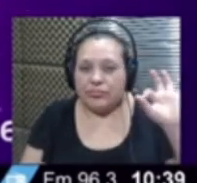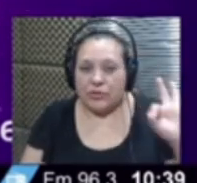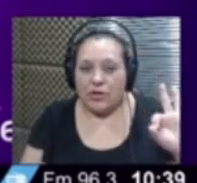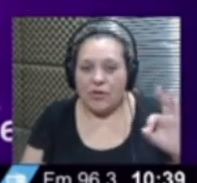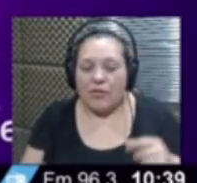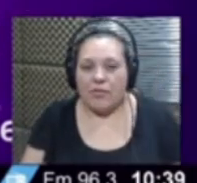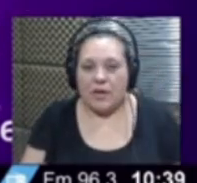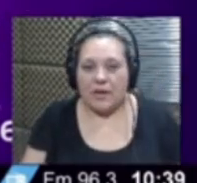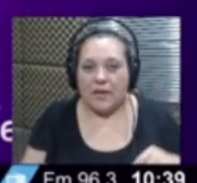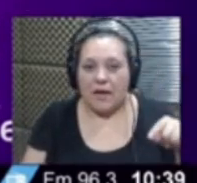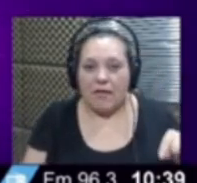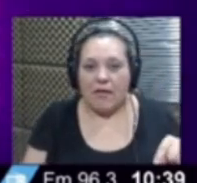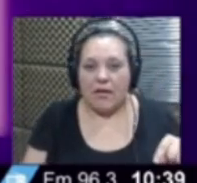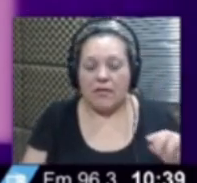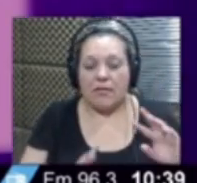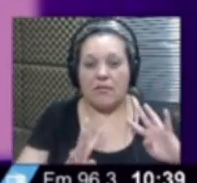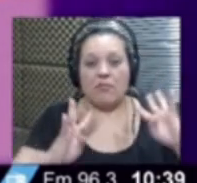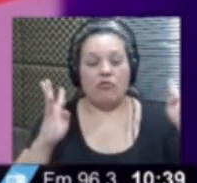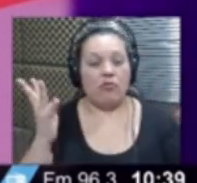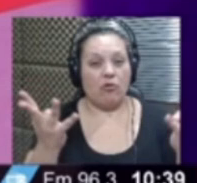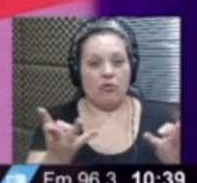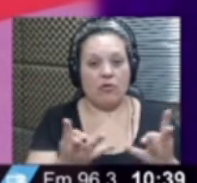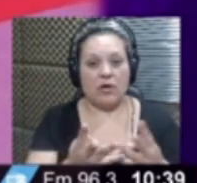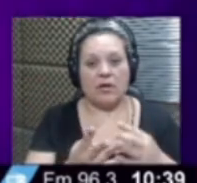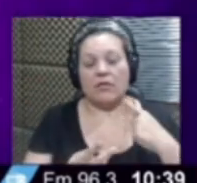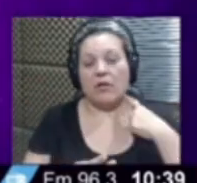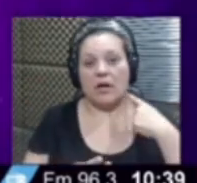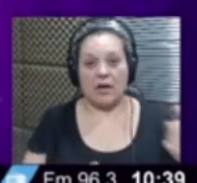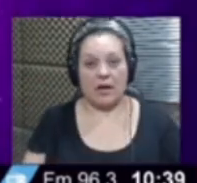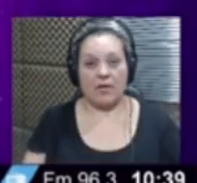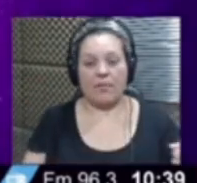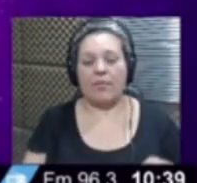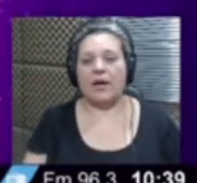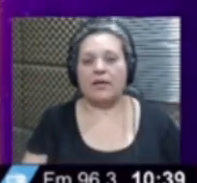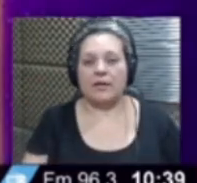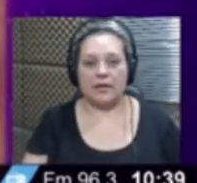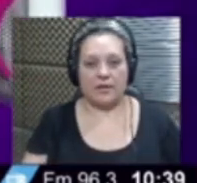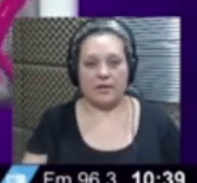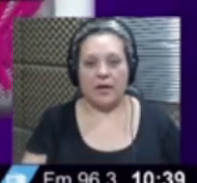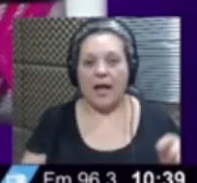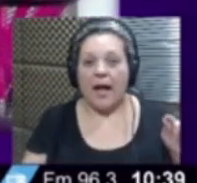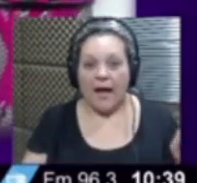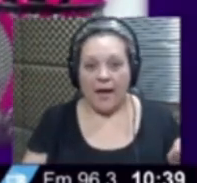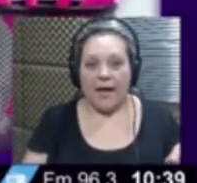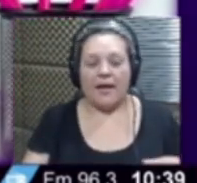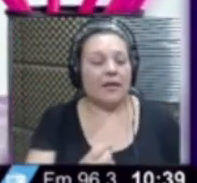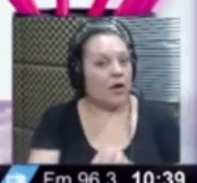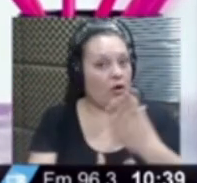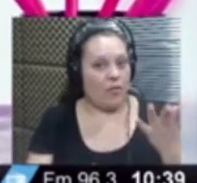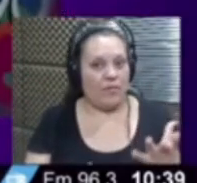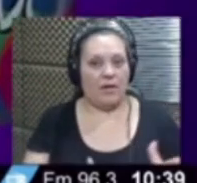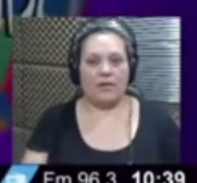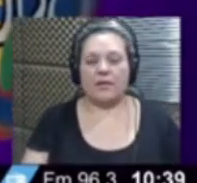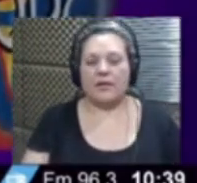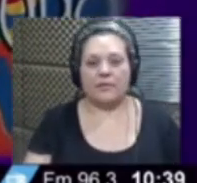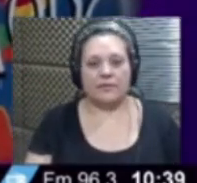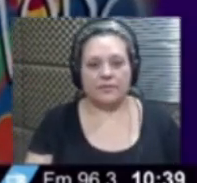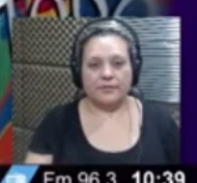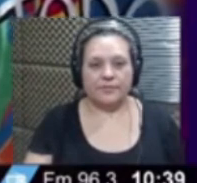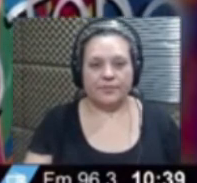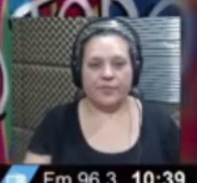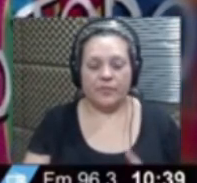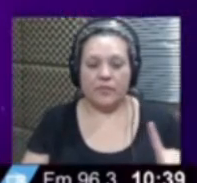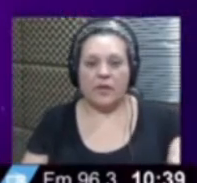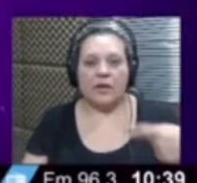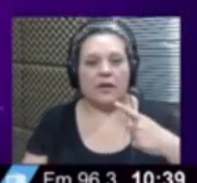convención en España. Cuando vos te Cuyos... referís, Leticia, perdón, Sí. cuando vos te referís a que